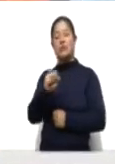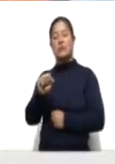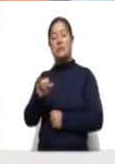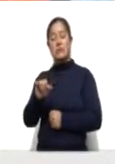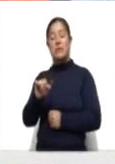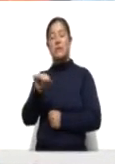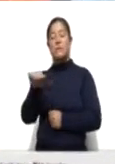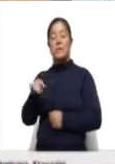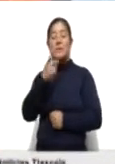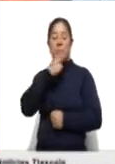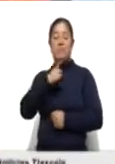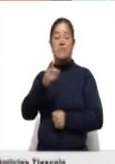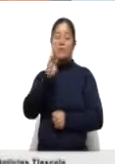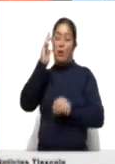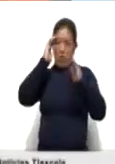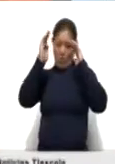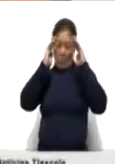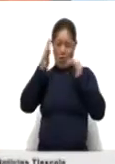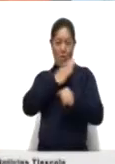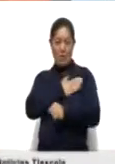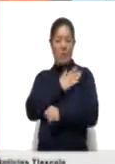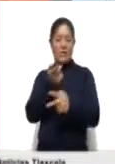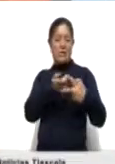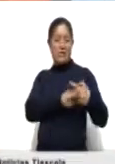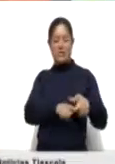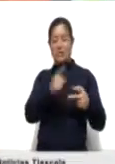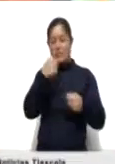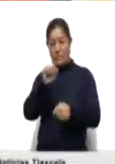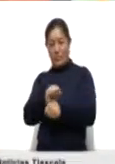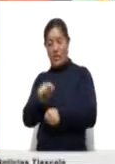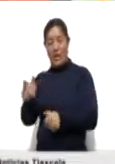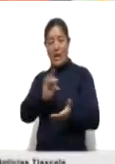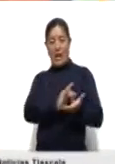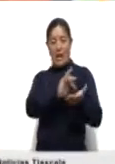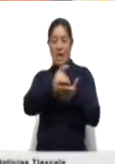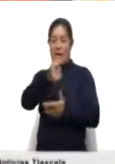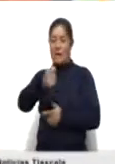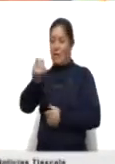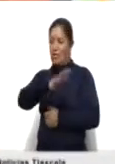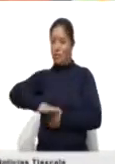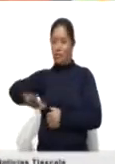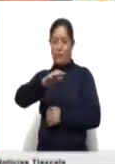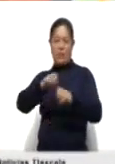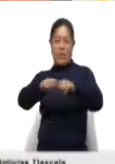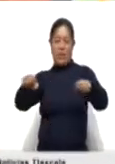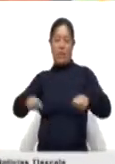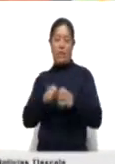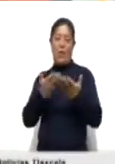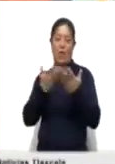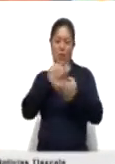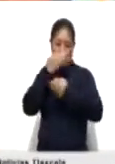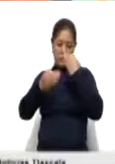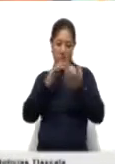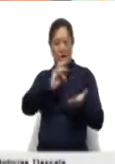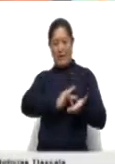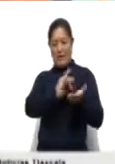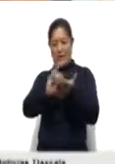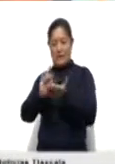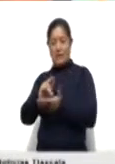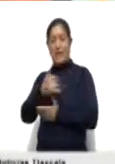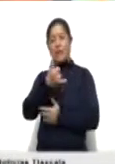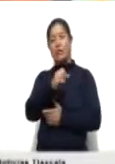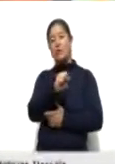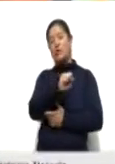dice: hola, buen inicio de semana, gracias por la información y gracias, saludos a todo el equipo de Ahora Noticias. Muchísimas gracias,